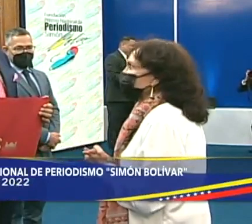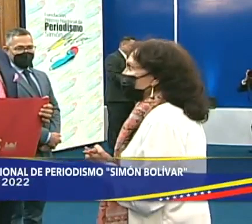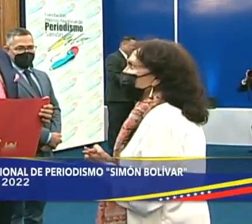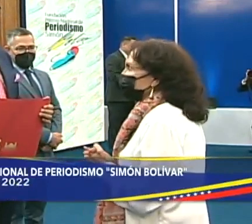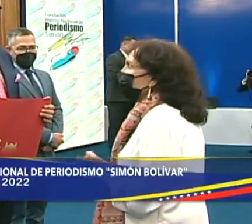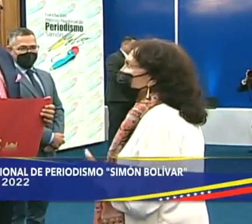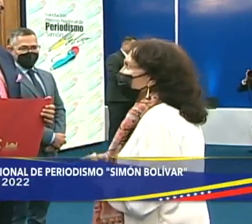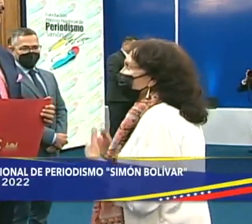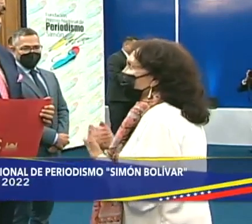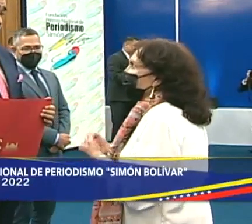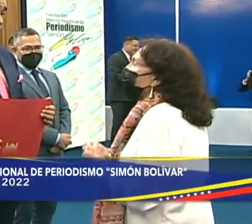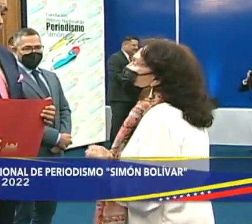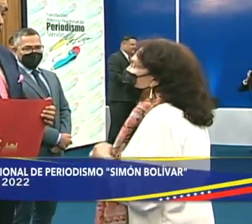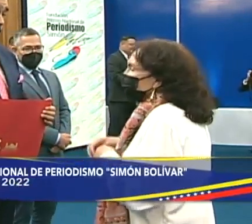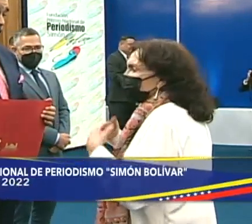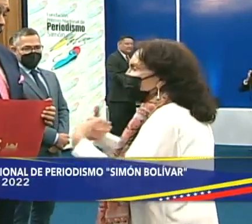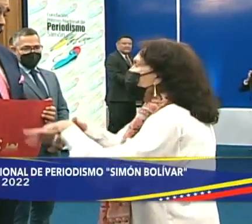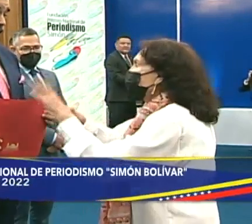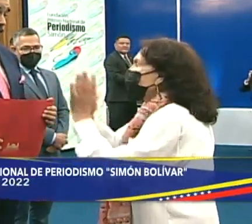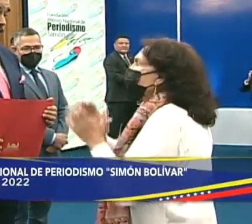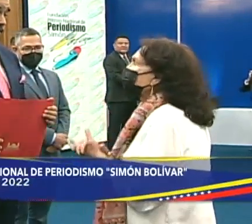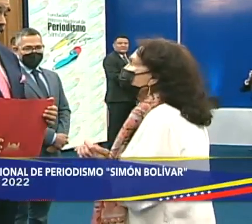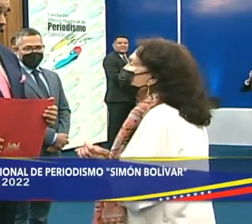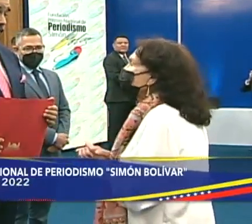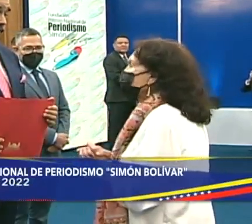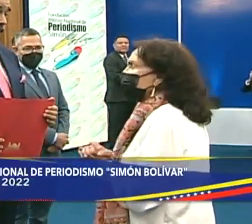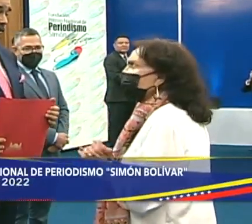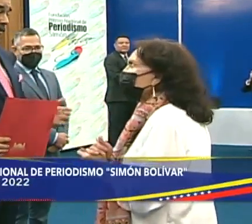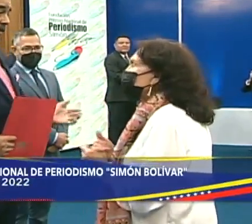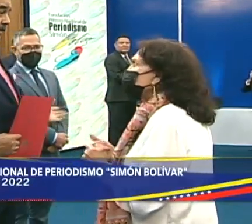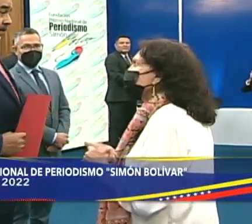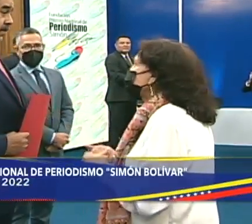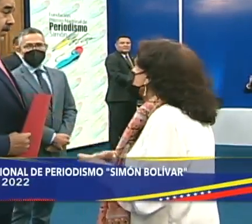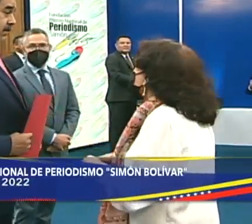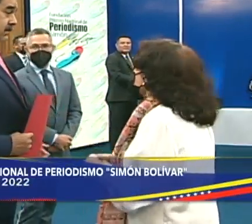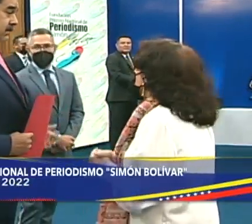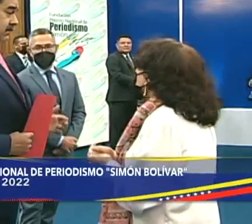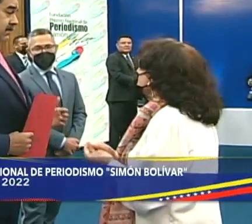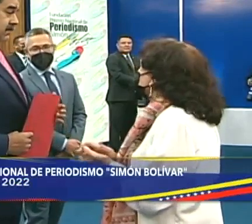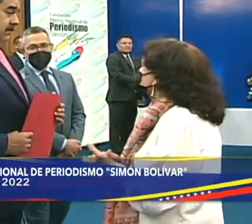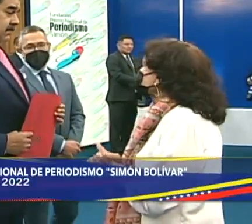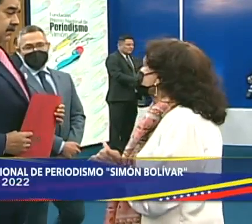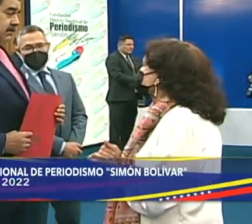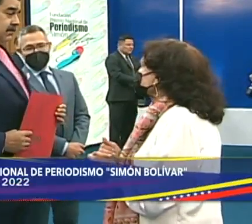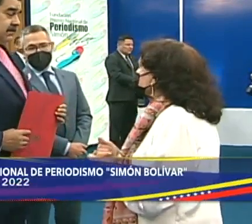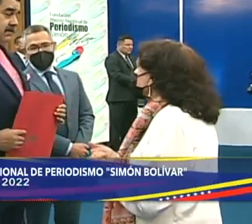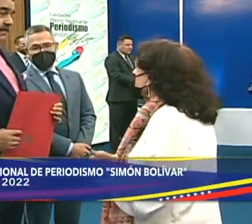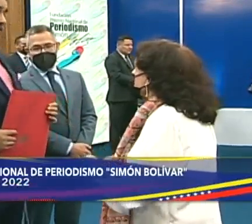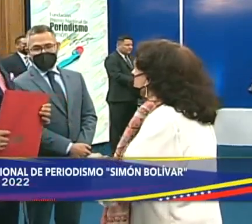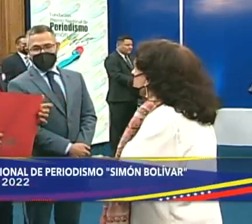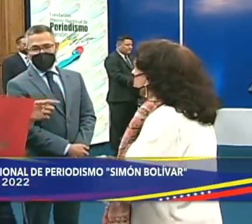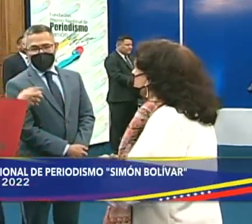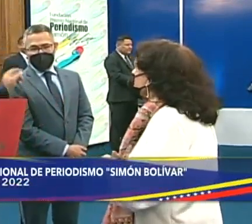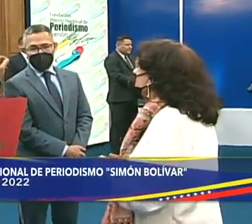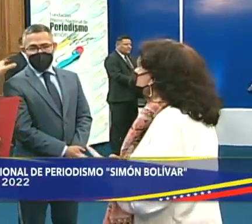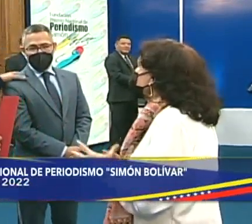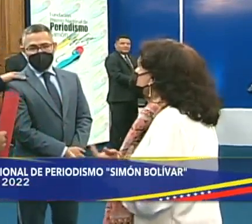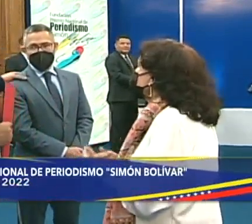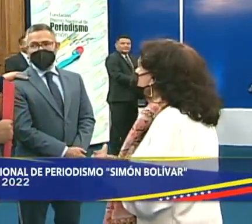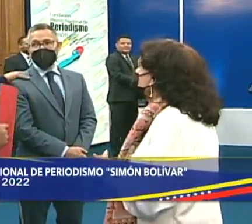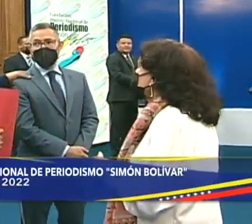aportes necesarios dentro de varias décadas para entonces ya consolidar esta